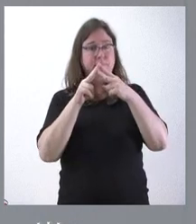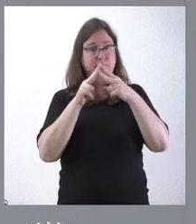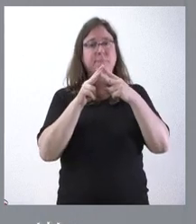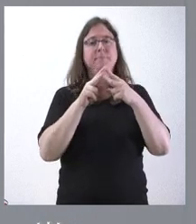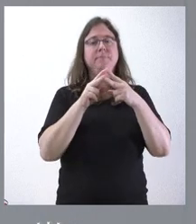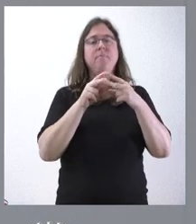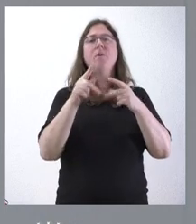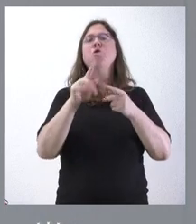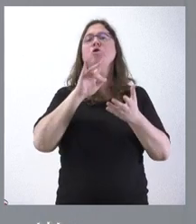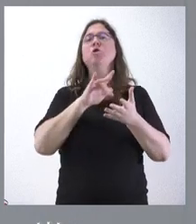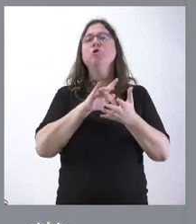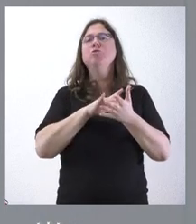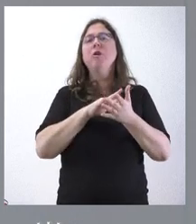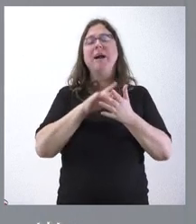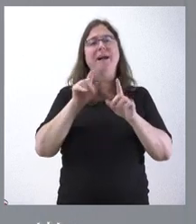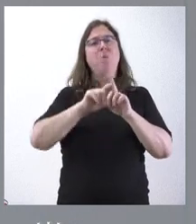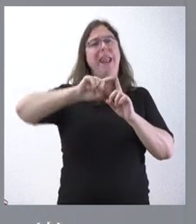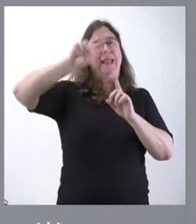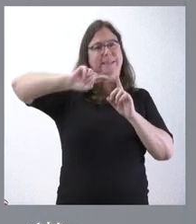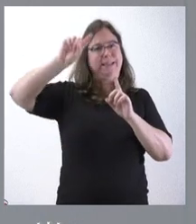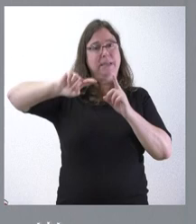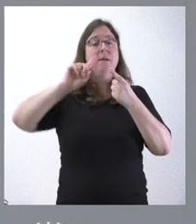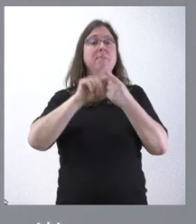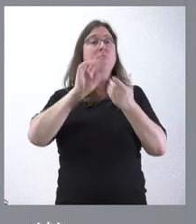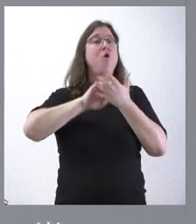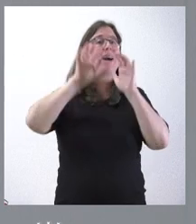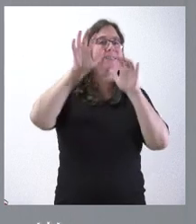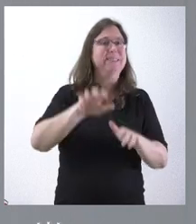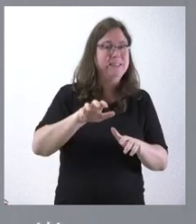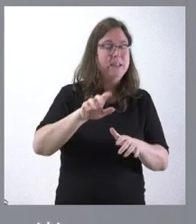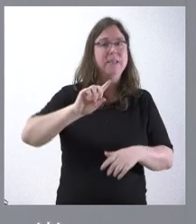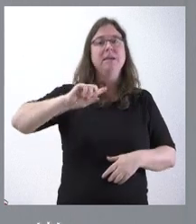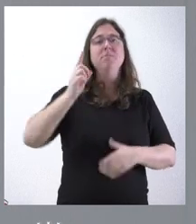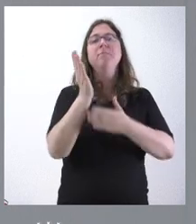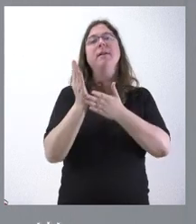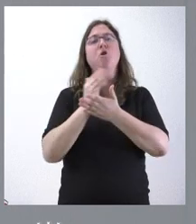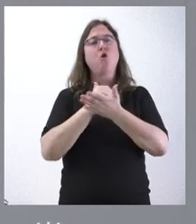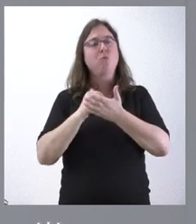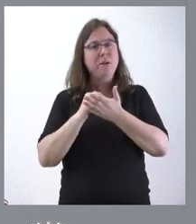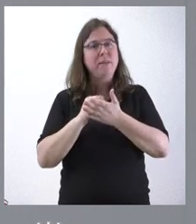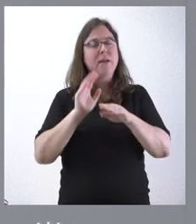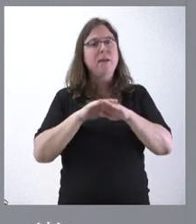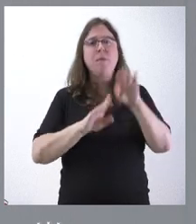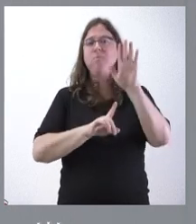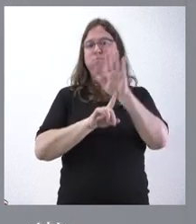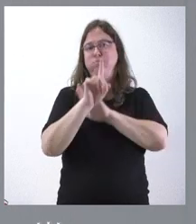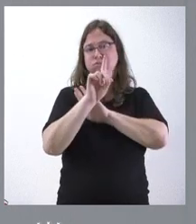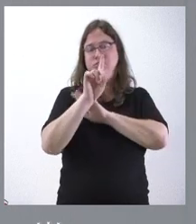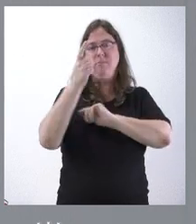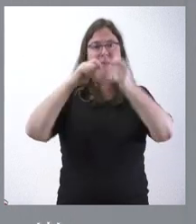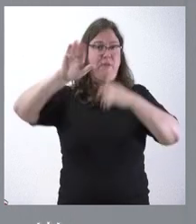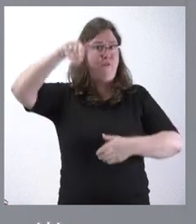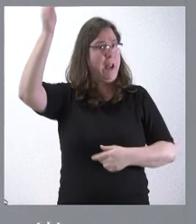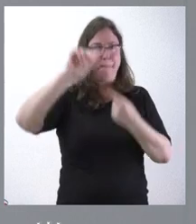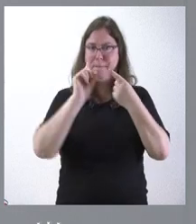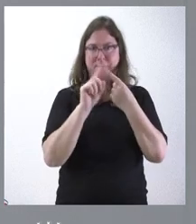publicó el Instituto Nacional de estadística por un lado que Castillo es la comunidad primera de España en volumen de crecimiento de exportaciones